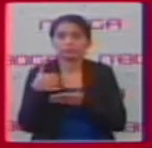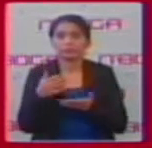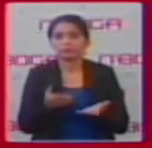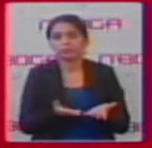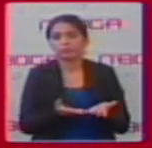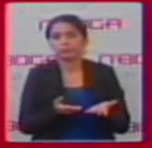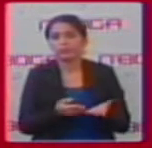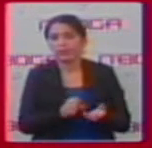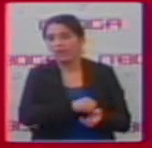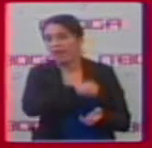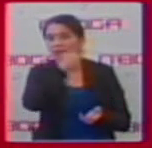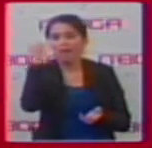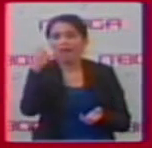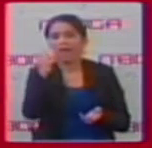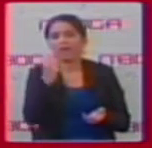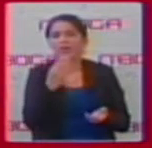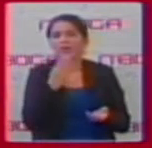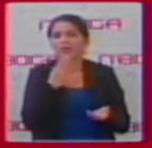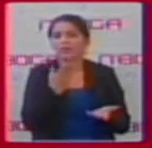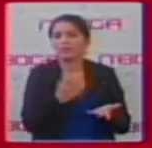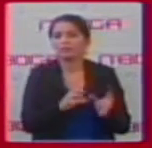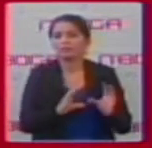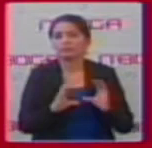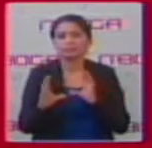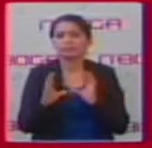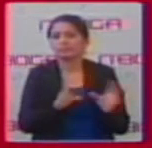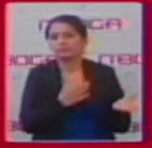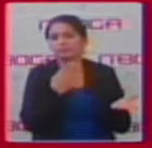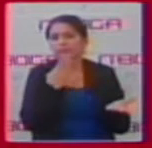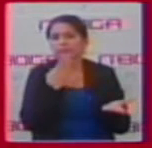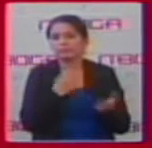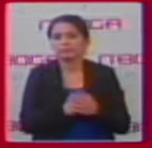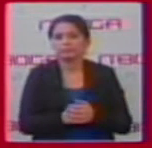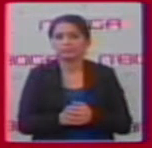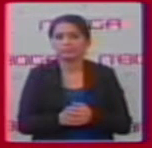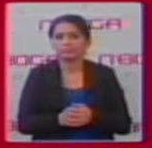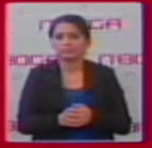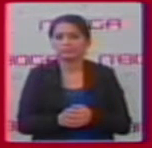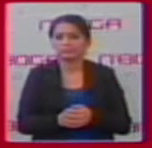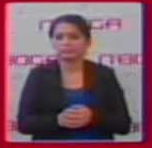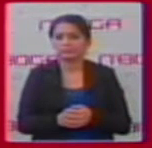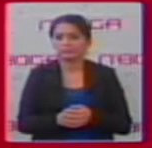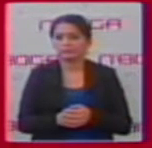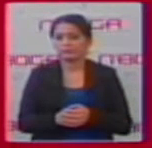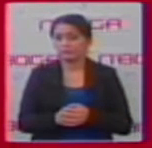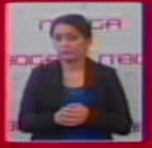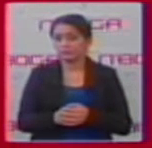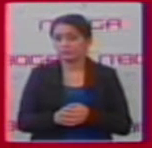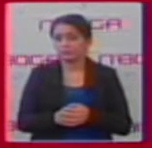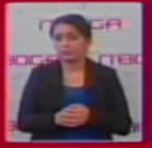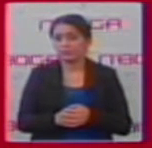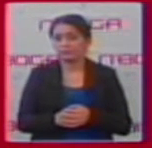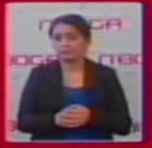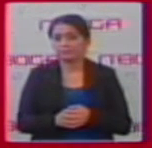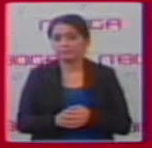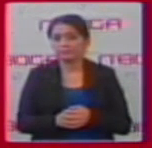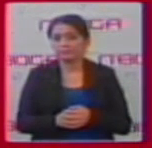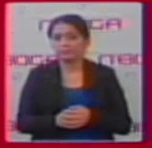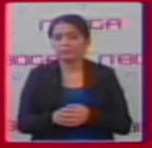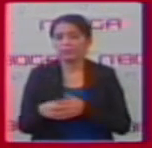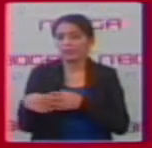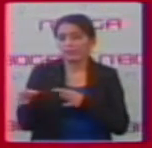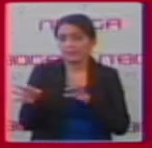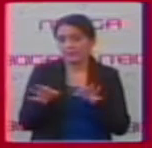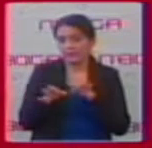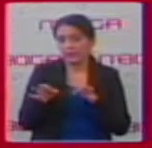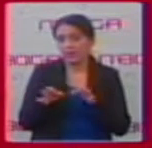resultaron ganadores, que recibieron este reconocimiento este año y en qué categorías ganaron también. Ya, los World Travel Awards también vale la pena